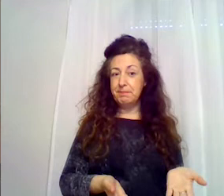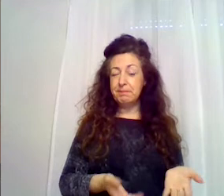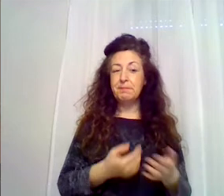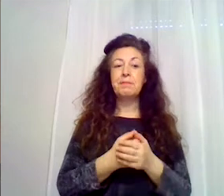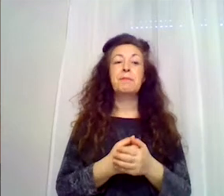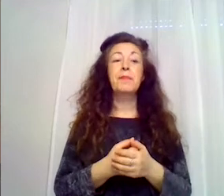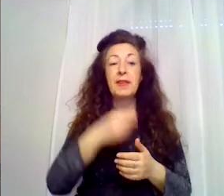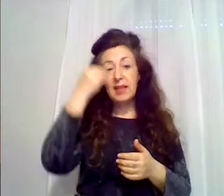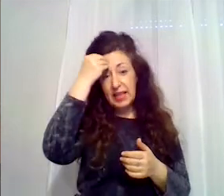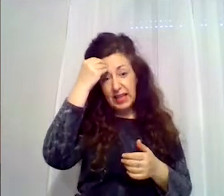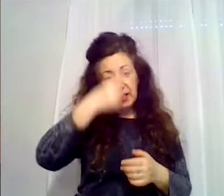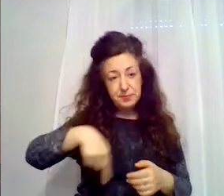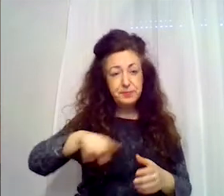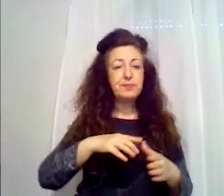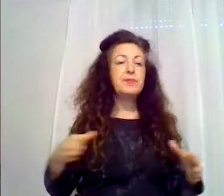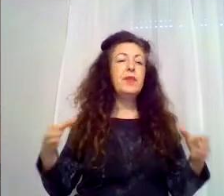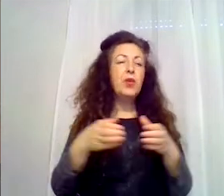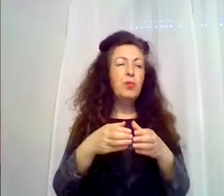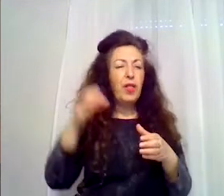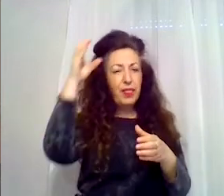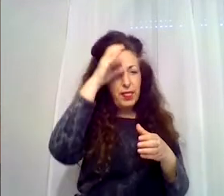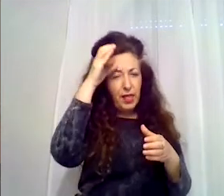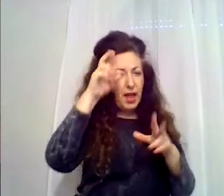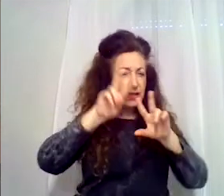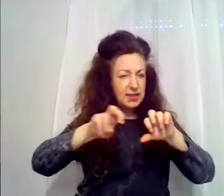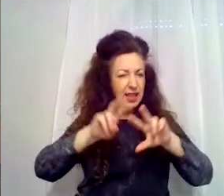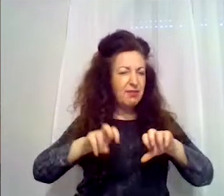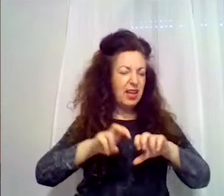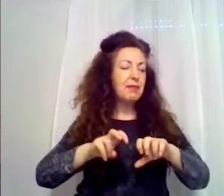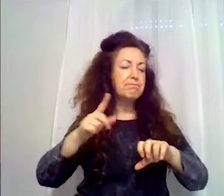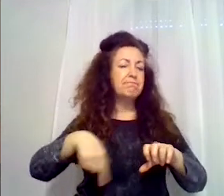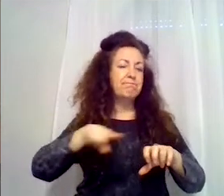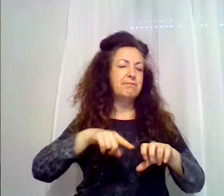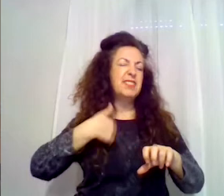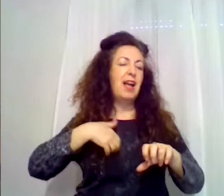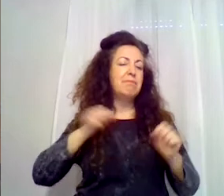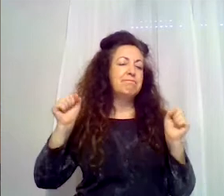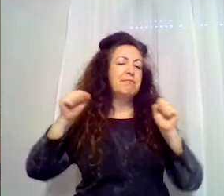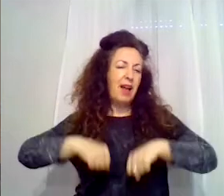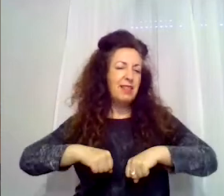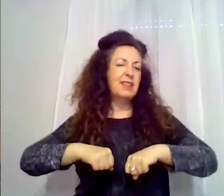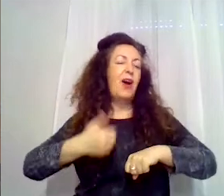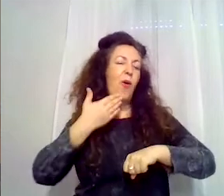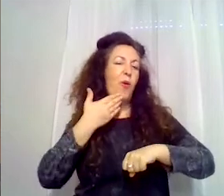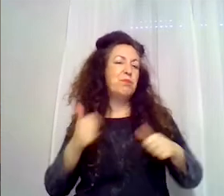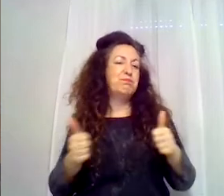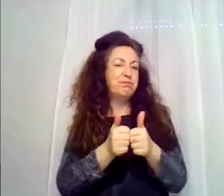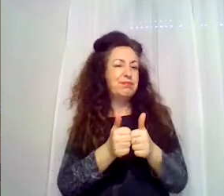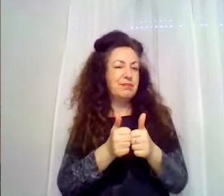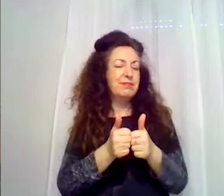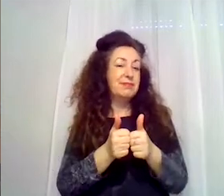de la obra de Marlowe, de Shakespeare, y yo he visto diferentes fechas. He visto en unos sitios que aparece